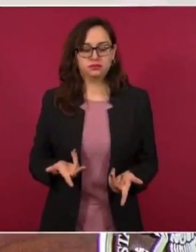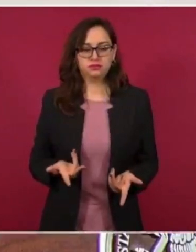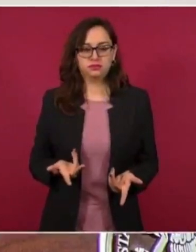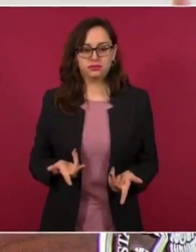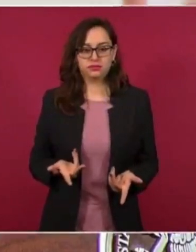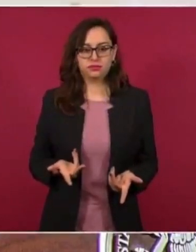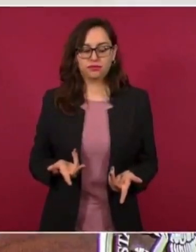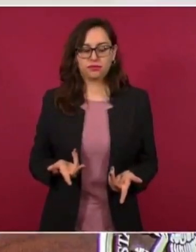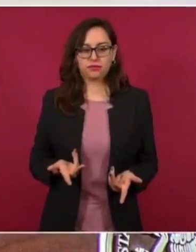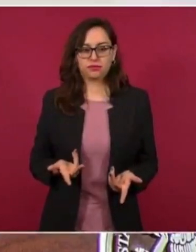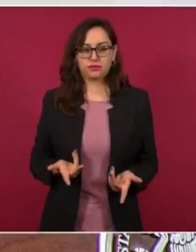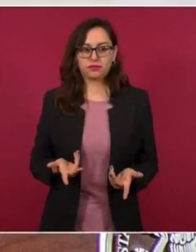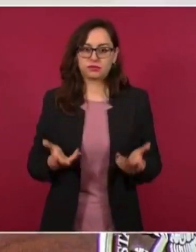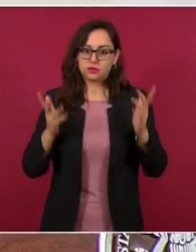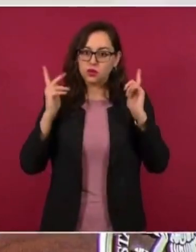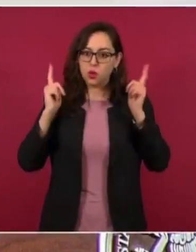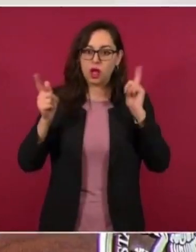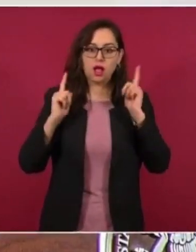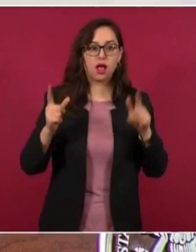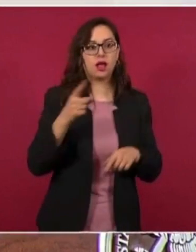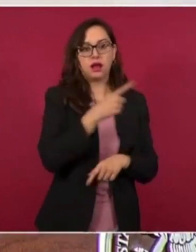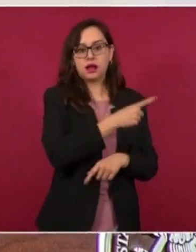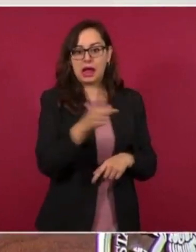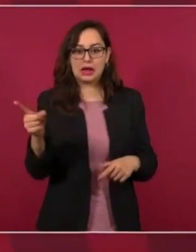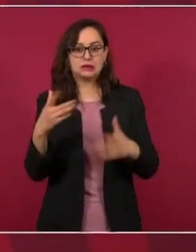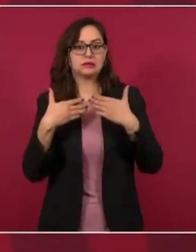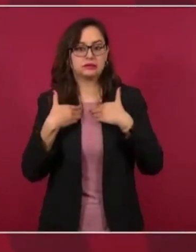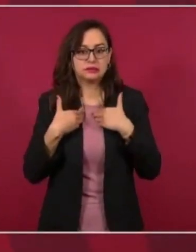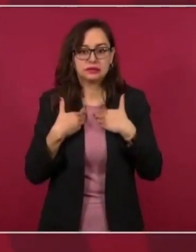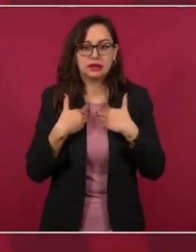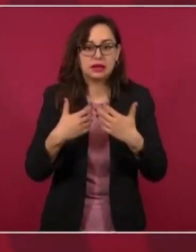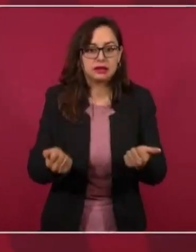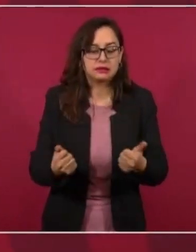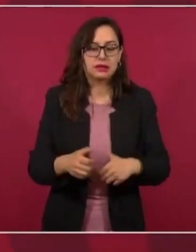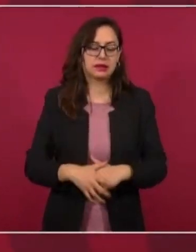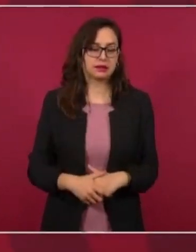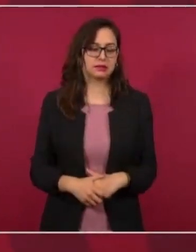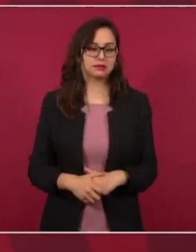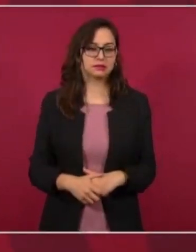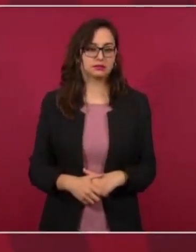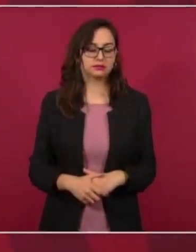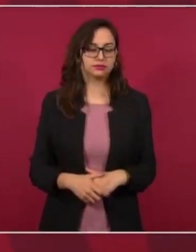exijan que me quede callado, yo que padecí,